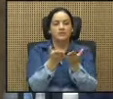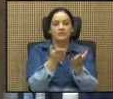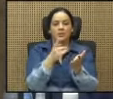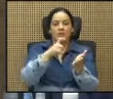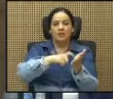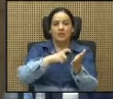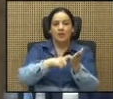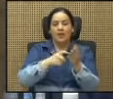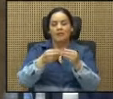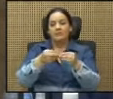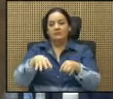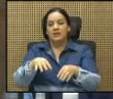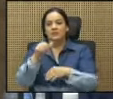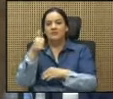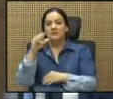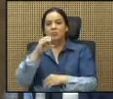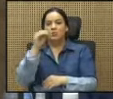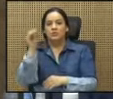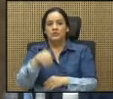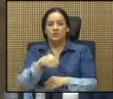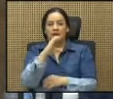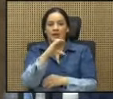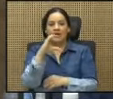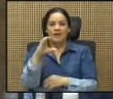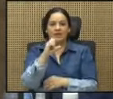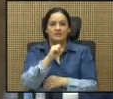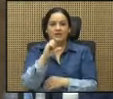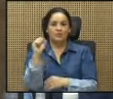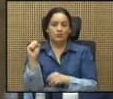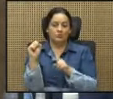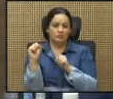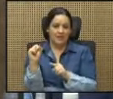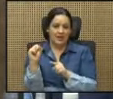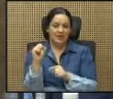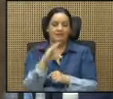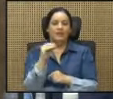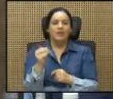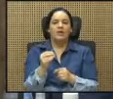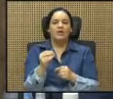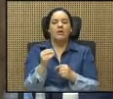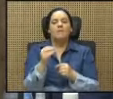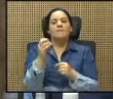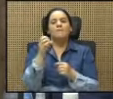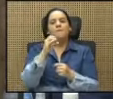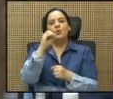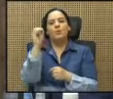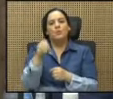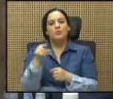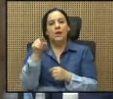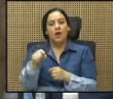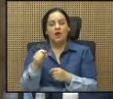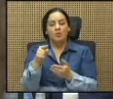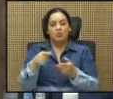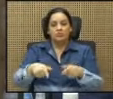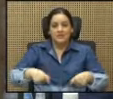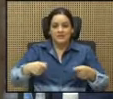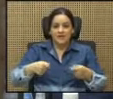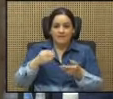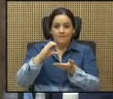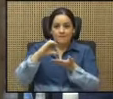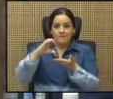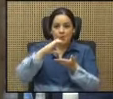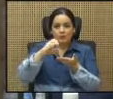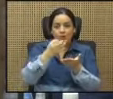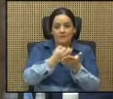del 10% a la Caja Costarricense del Seguro Social, proporcionalmente a los desembolsos del